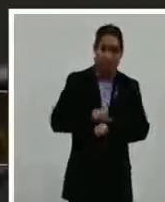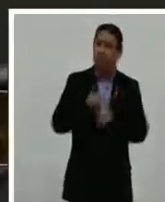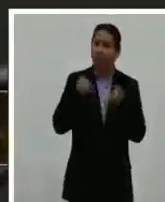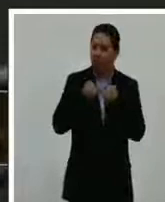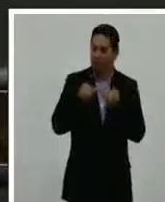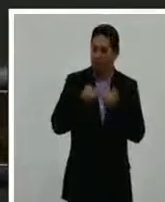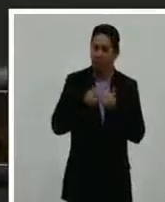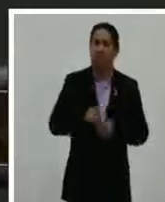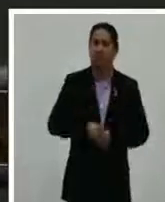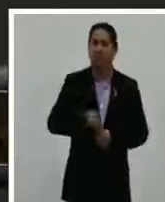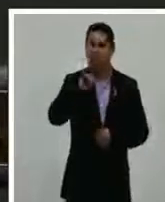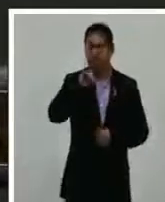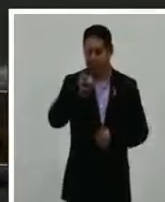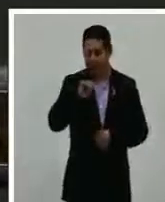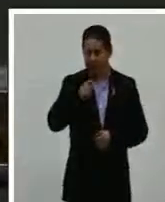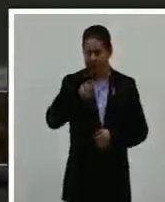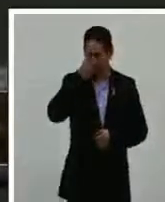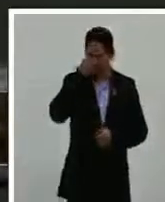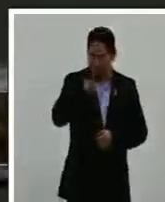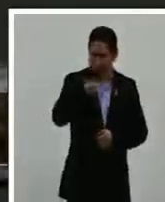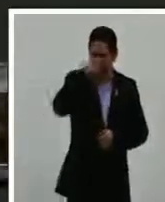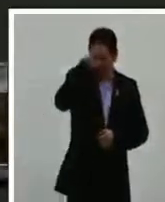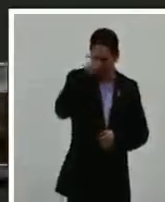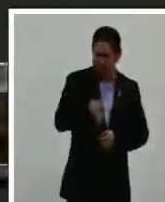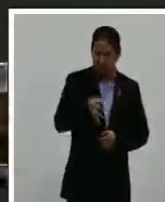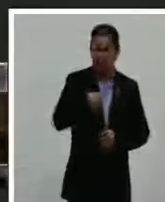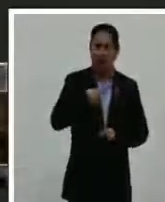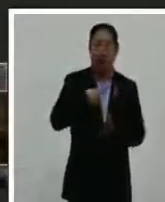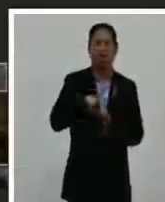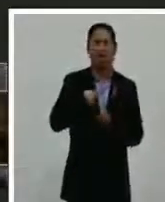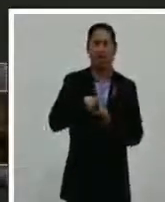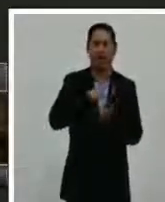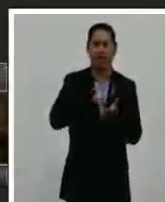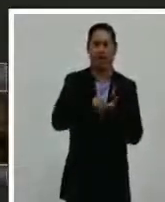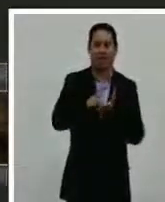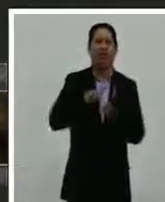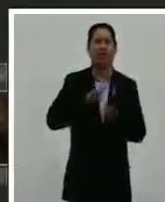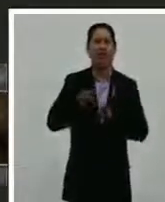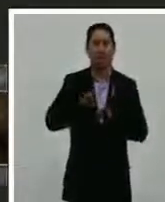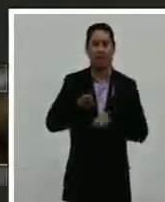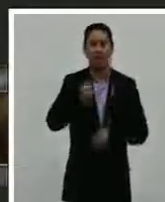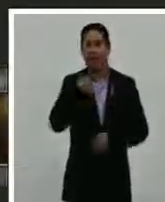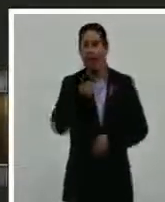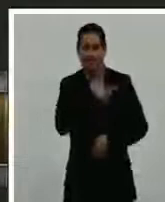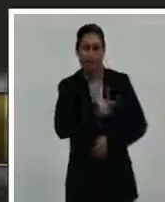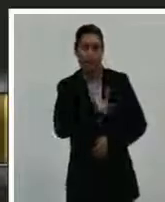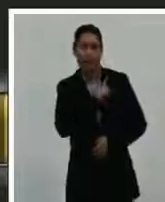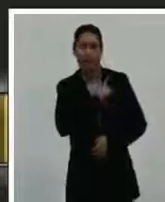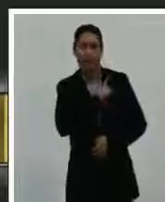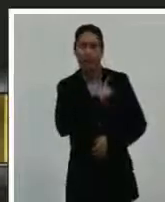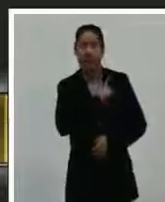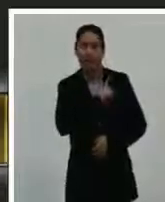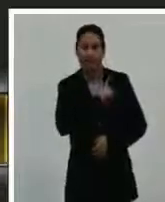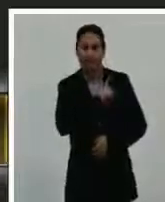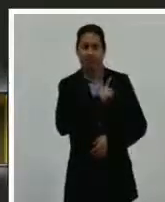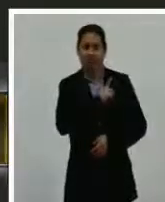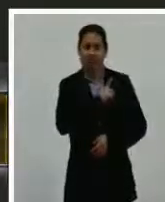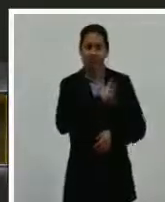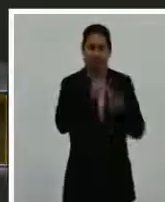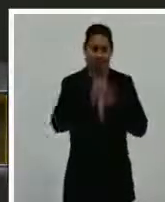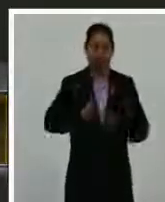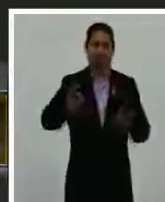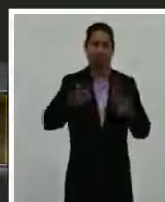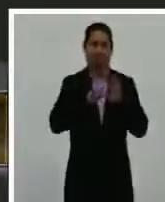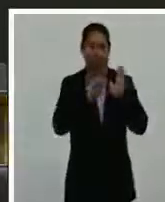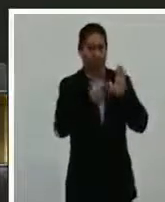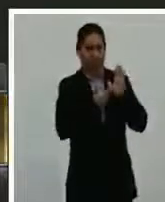pues es una medida afirmativa en favor del derecho al trabajo y a la salud consagrado en nuestra carta